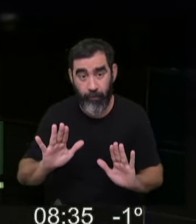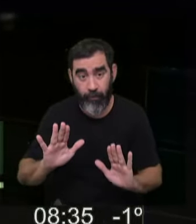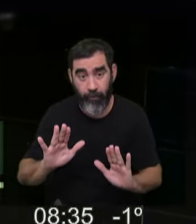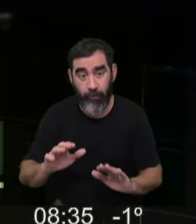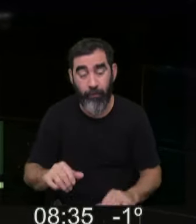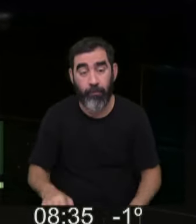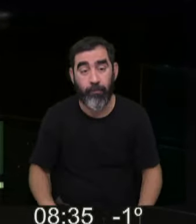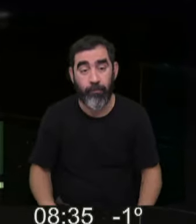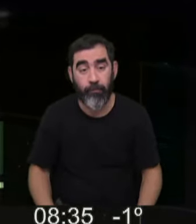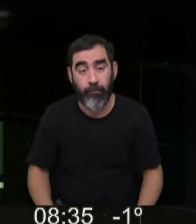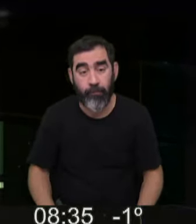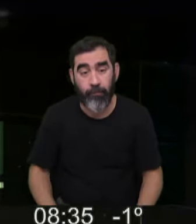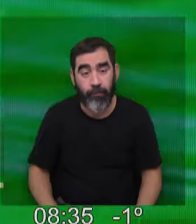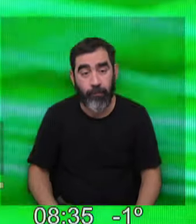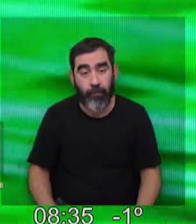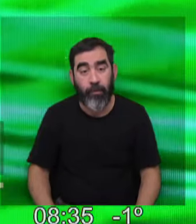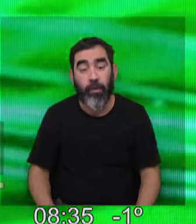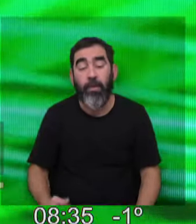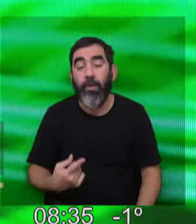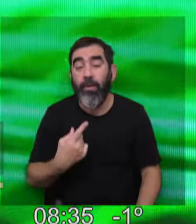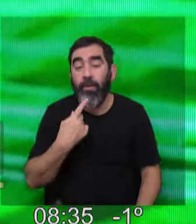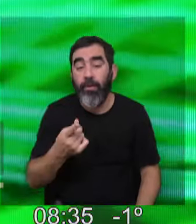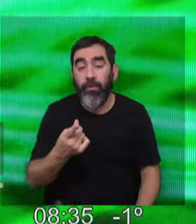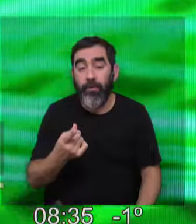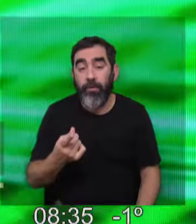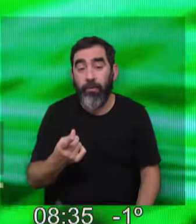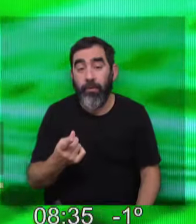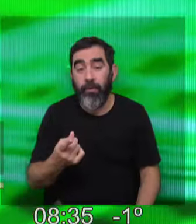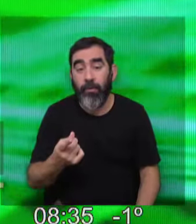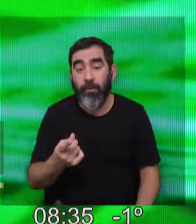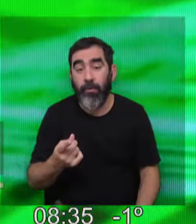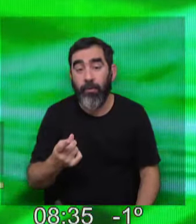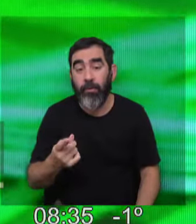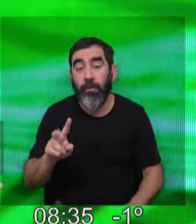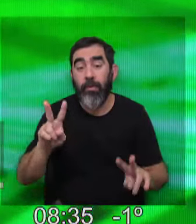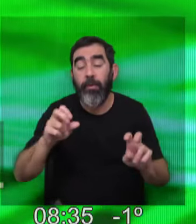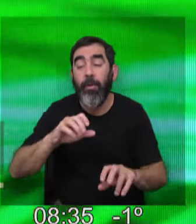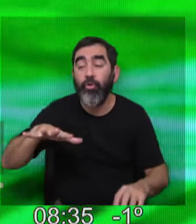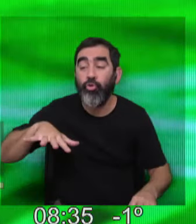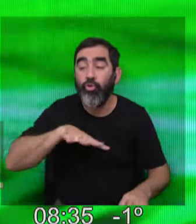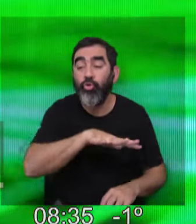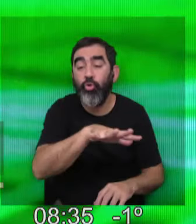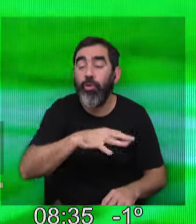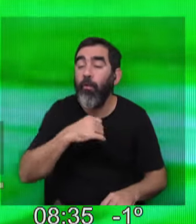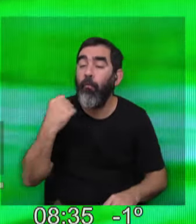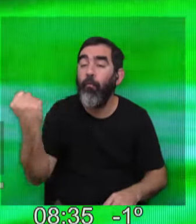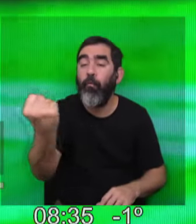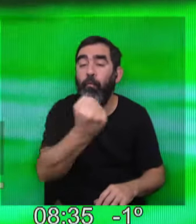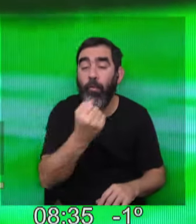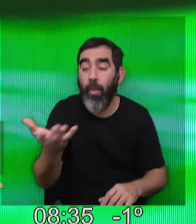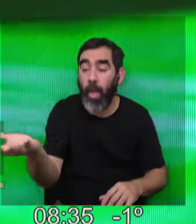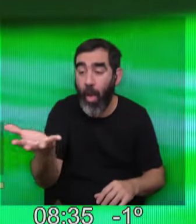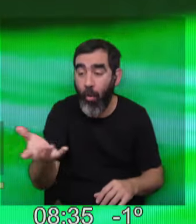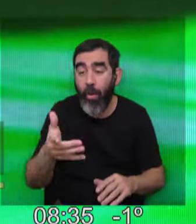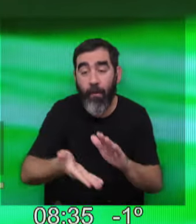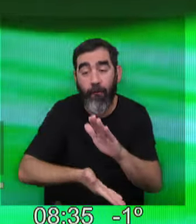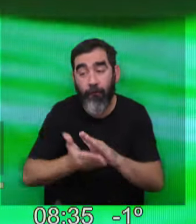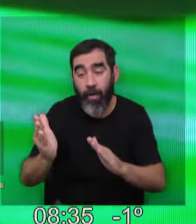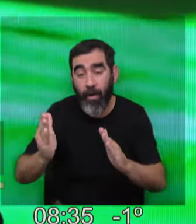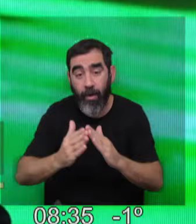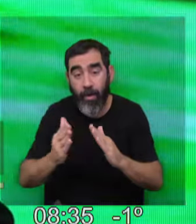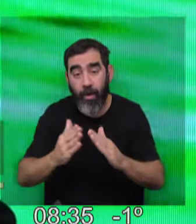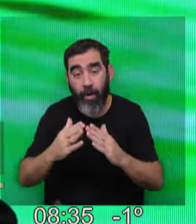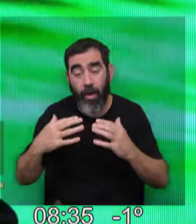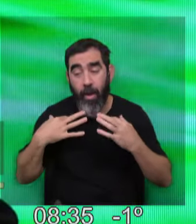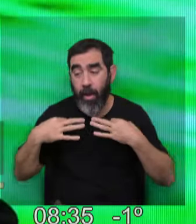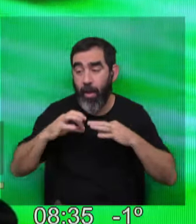circunstantes, les dice, miren que la cohesión social es fundamental. Ustedes ahora van a ir a su casa